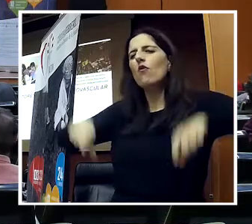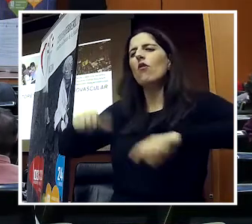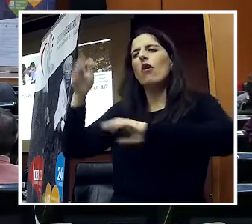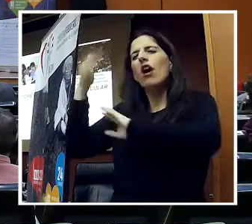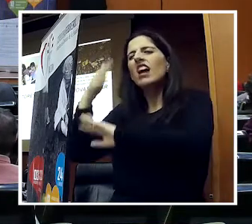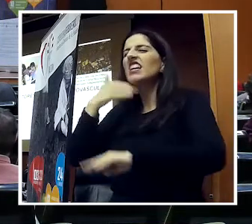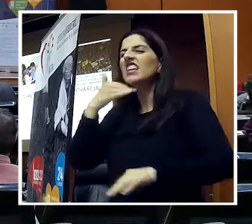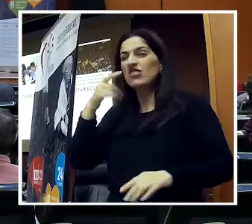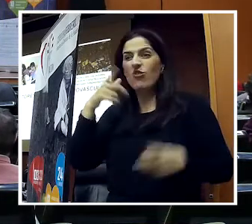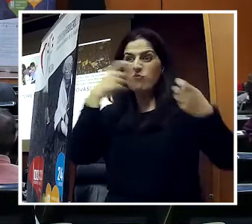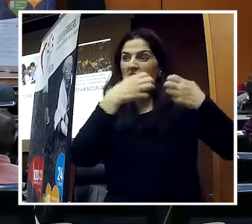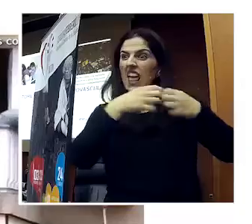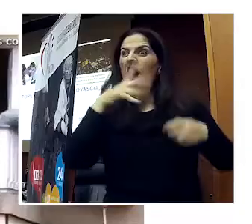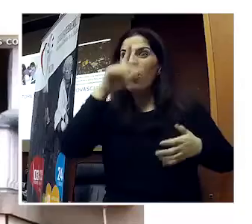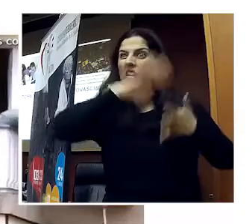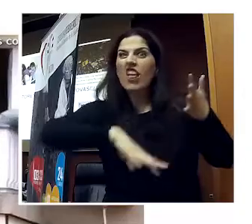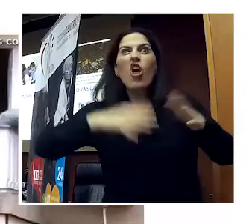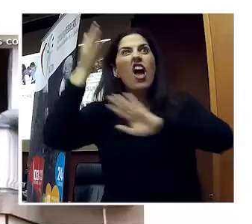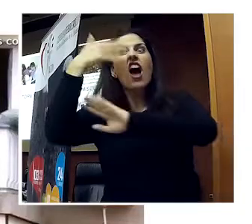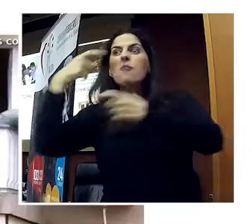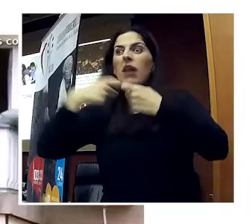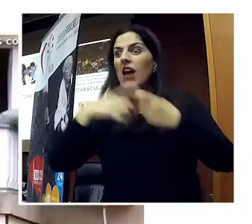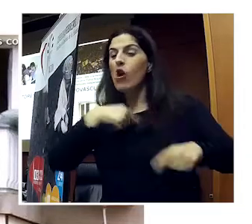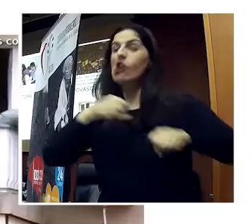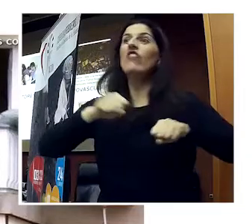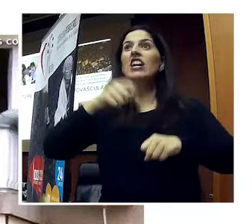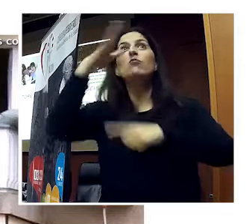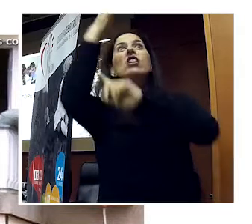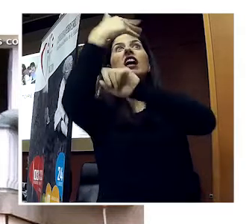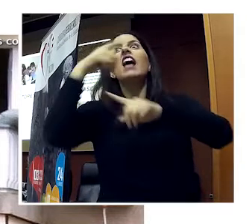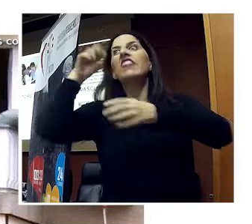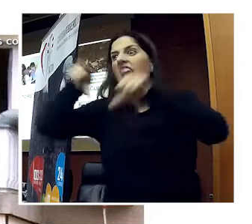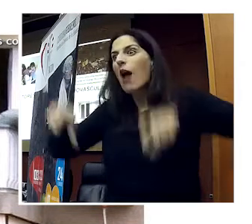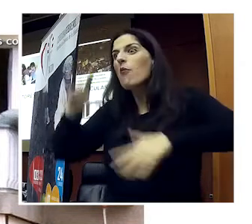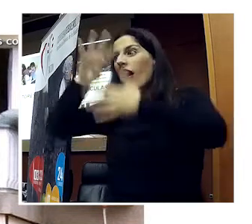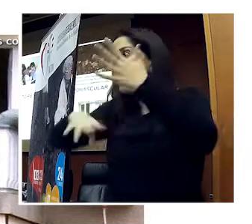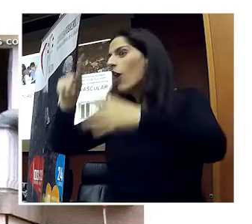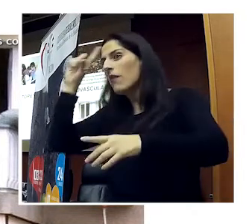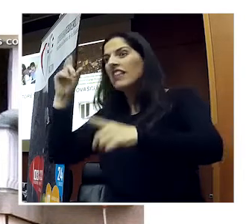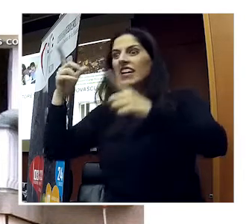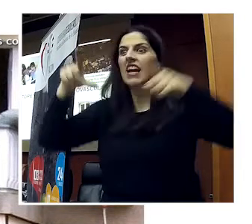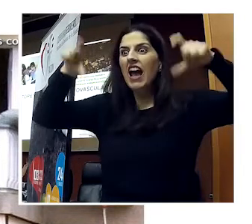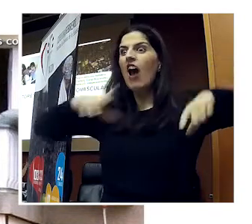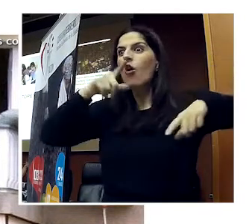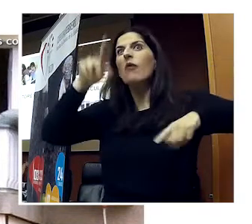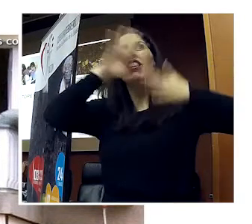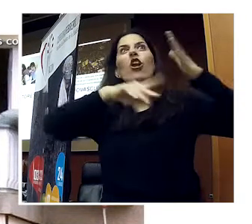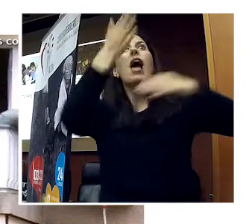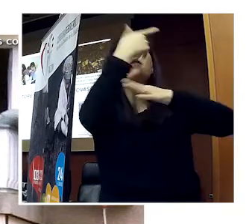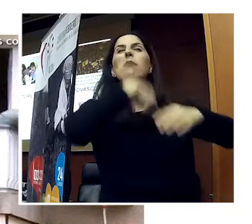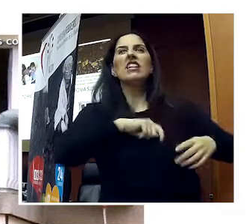que es un factor de riesgo cardiovascular. Incluso hablaríamos de algún factor de riesgo profesional, como algunos que se dedican a poner de